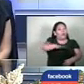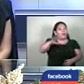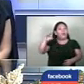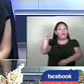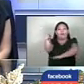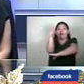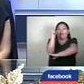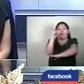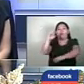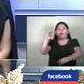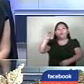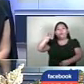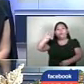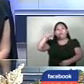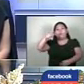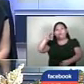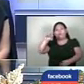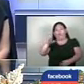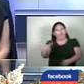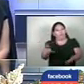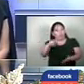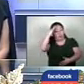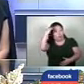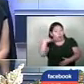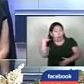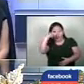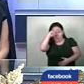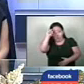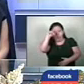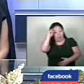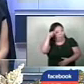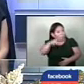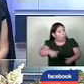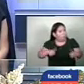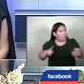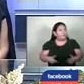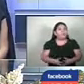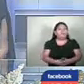Libertad. Se trata de un emprendimiento que las está llevando lejos.